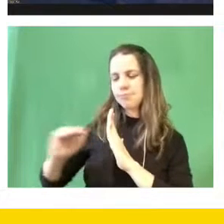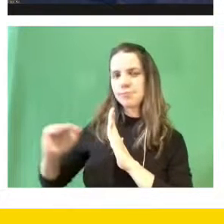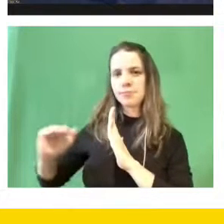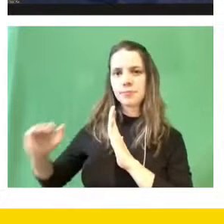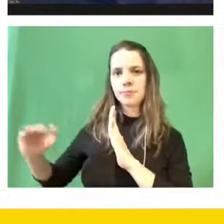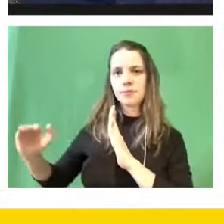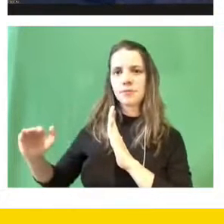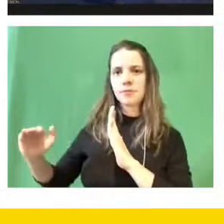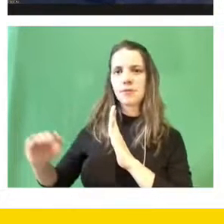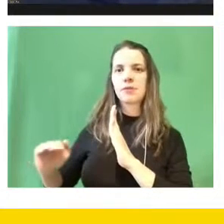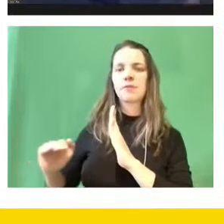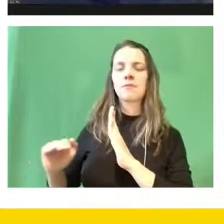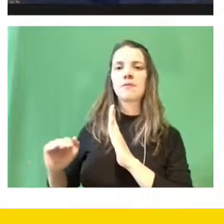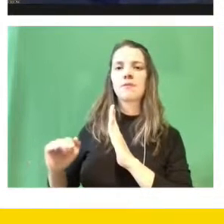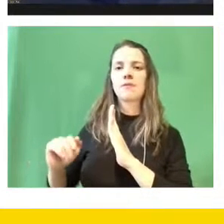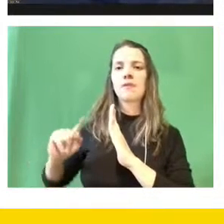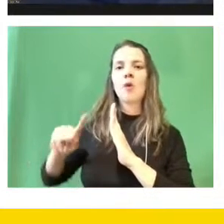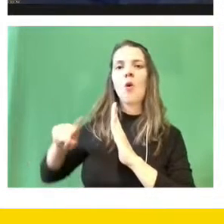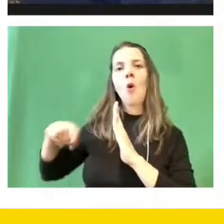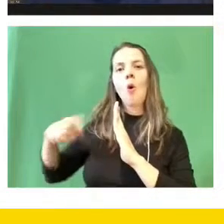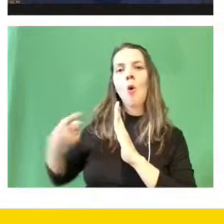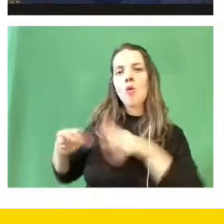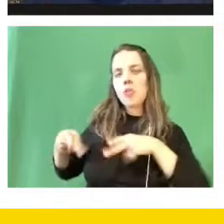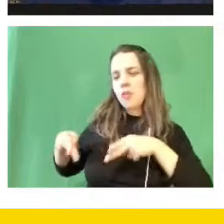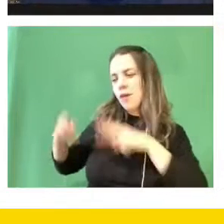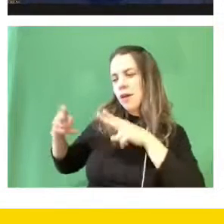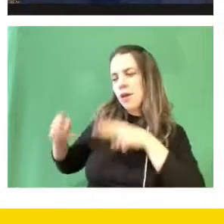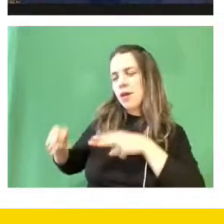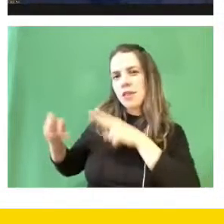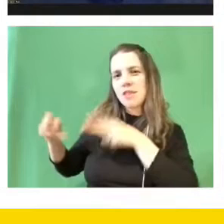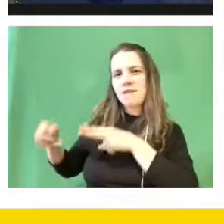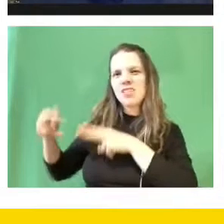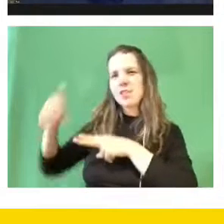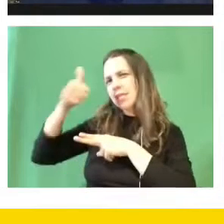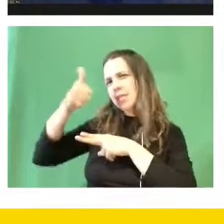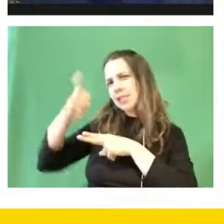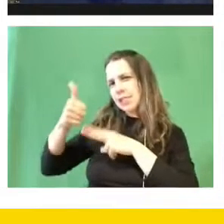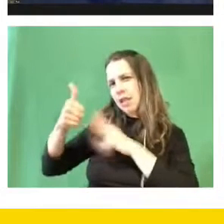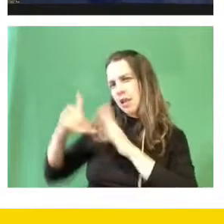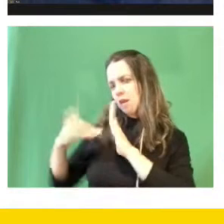Edificaciones que de mediana altura, 6 pisos, más o menos. Siguiente.